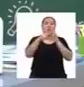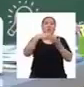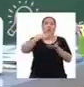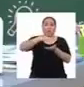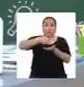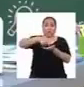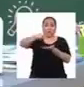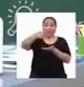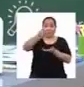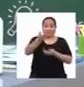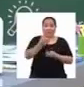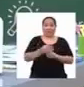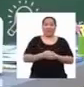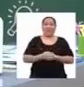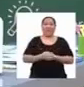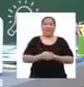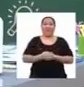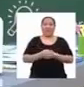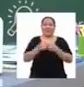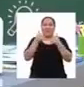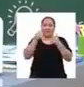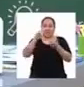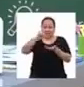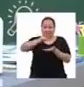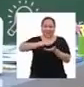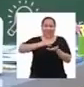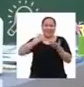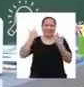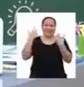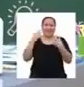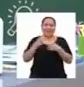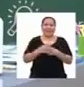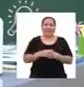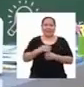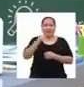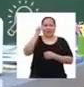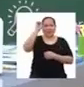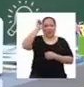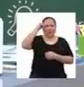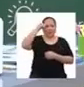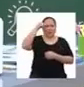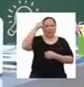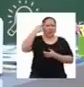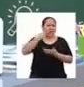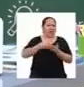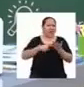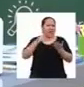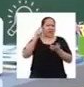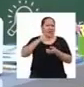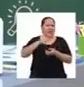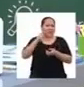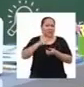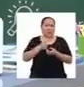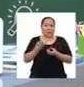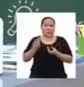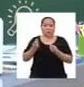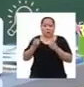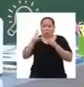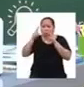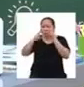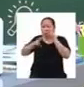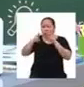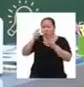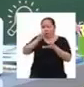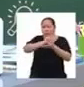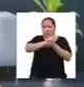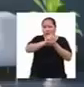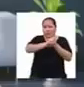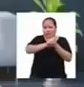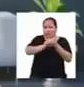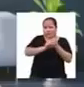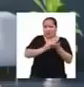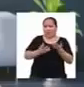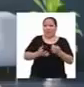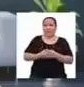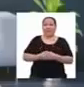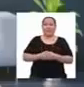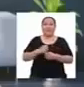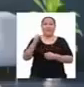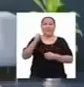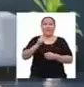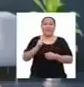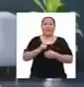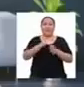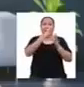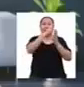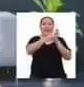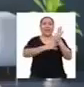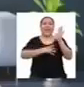¡Genial! ¡Ja! Aquí llegó. ¿Recuerdan qué debemos tener a la mano cuando queremos revisar nuestros textos? El esquema